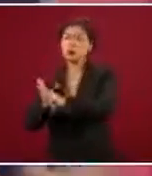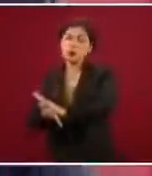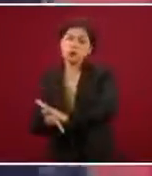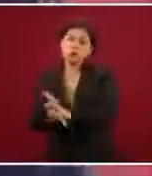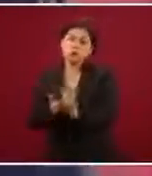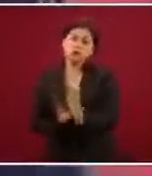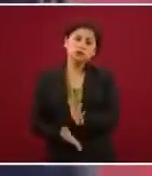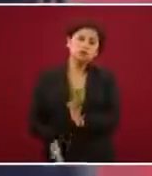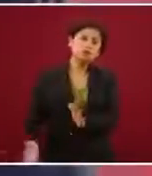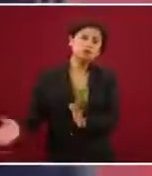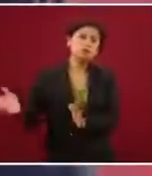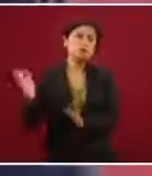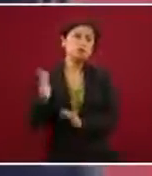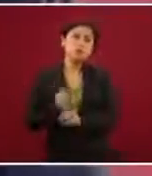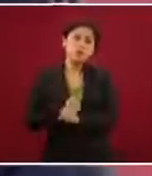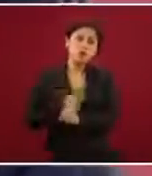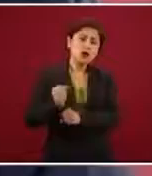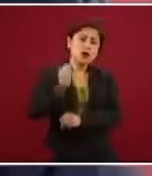¿Por qué vamos